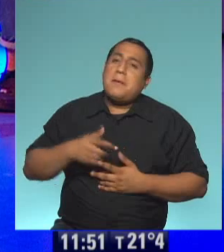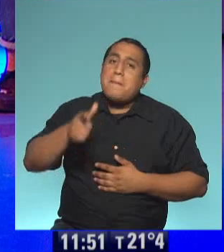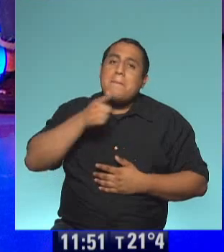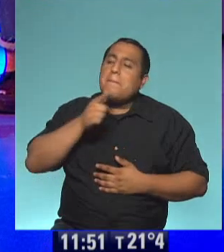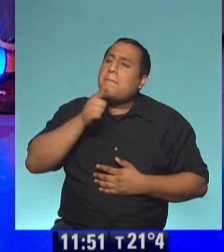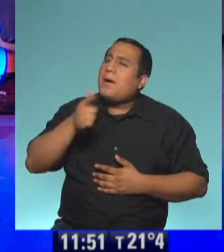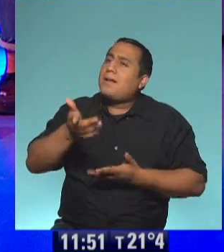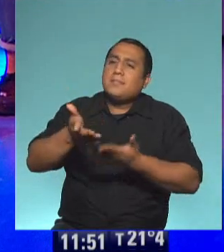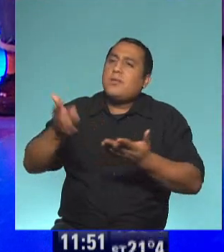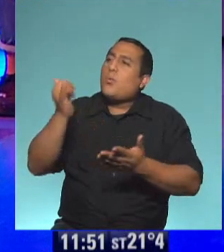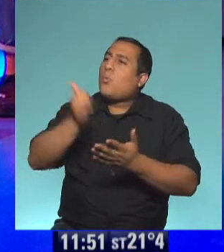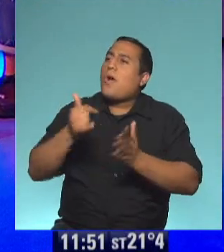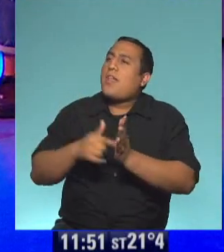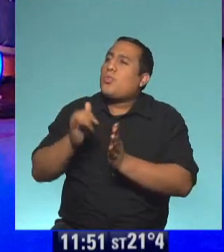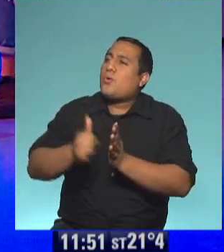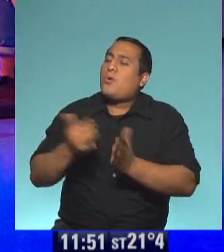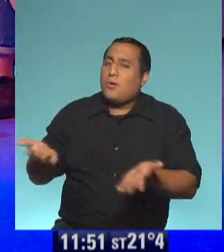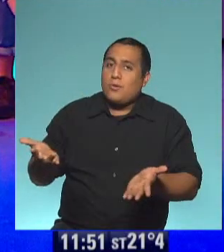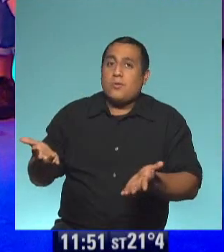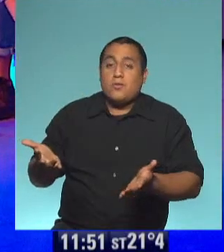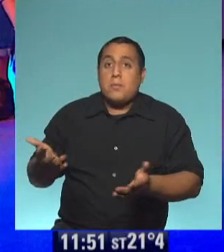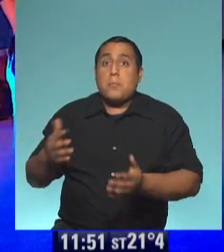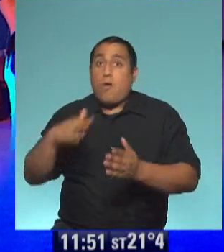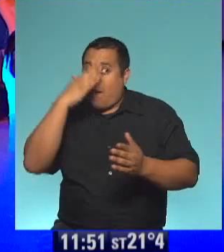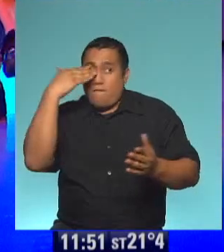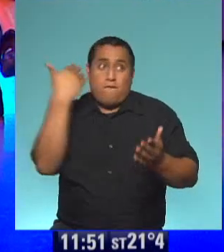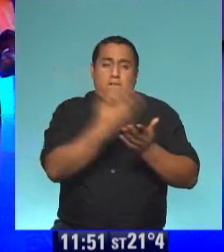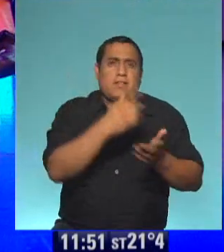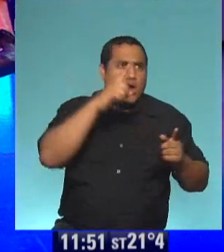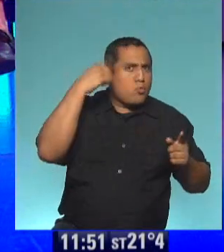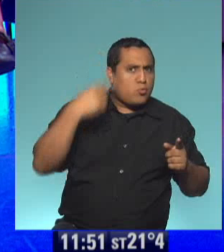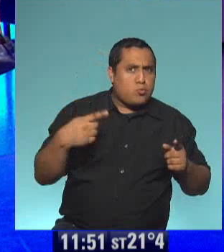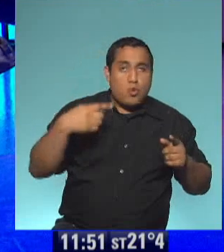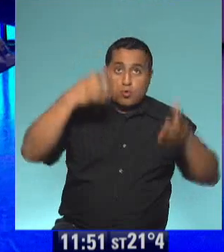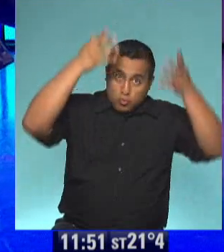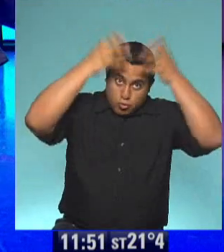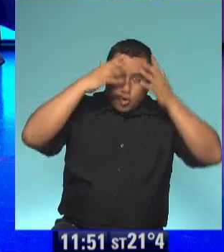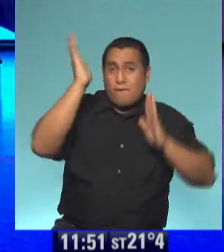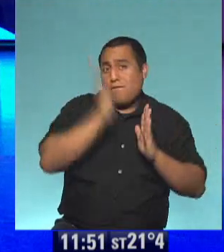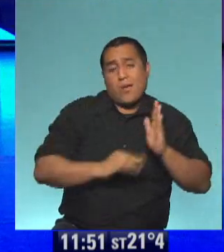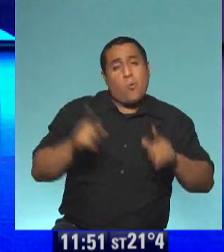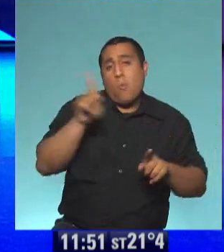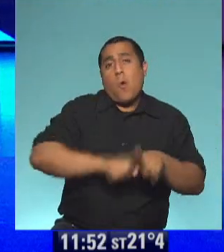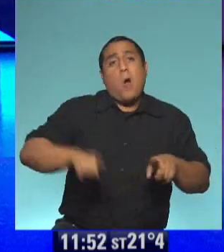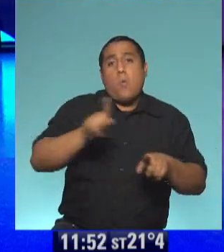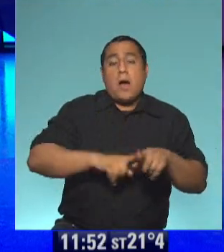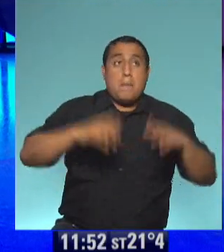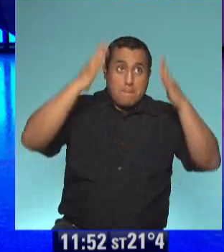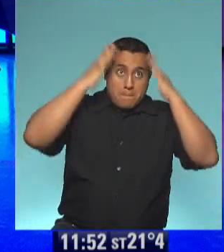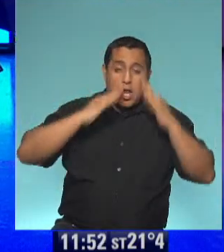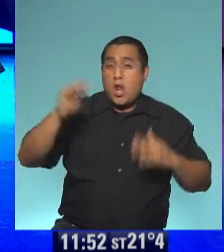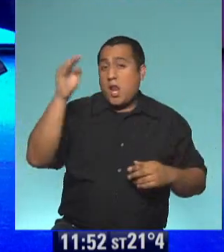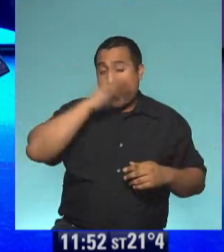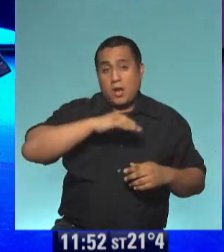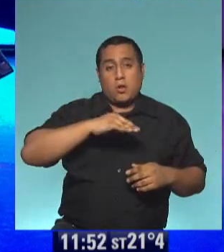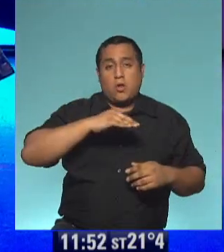cuento! Entretanto, en la vereda de enfrente estaba el Rulo con su gorro blanco, como siempre, y el pelo negro bastante blanco